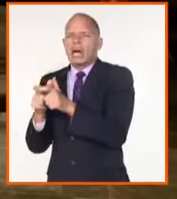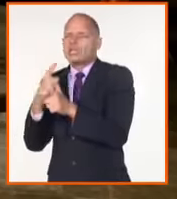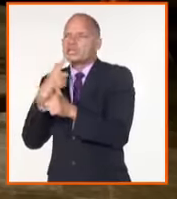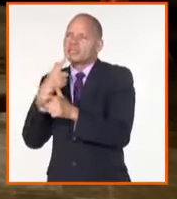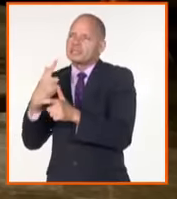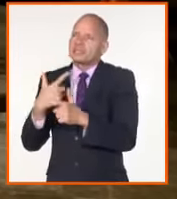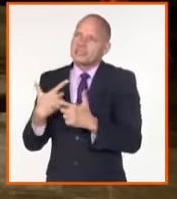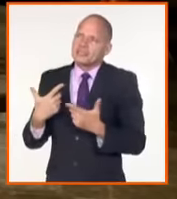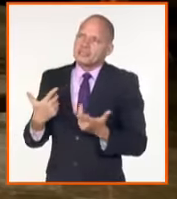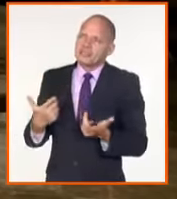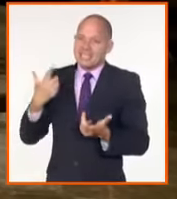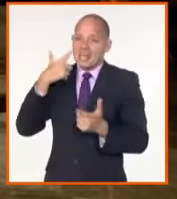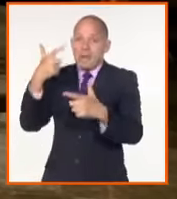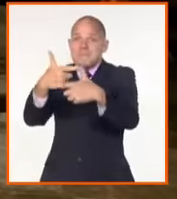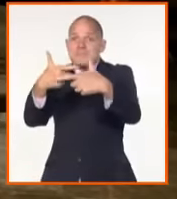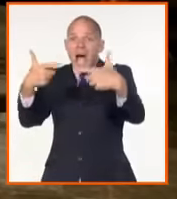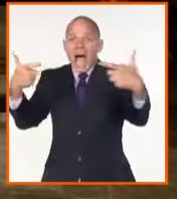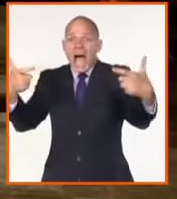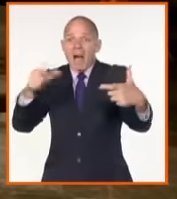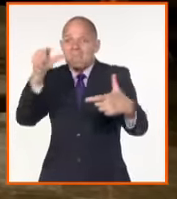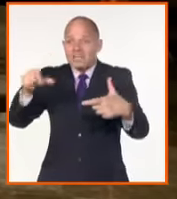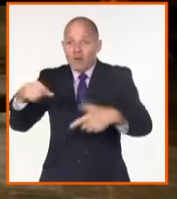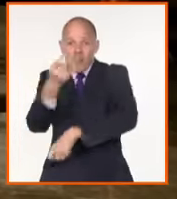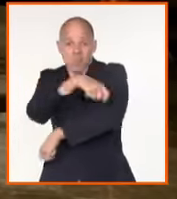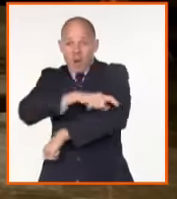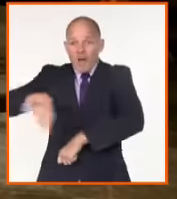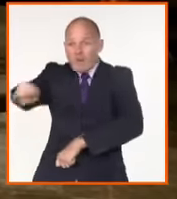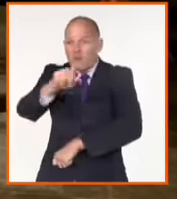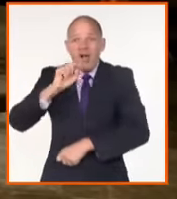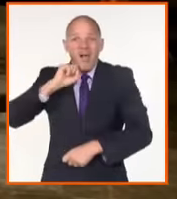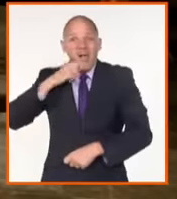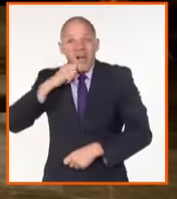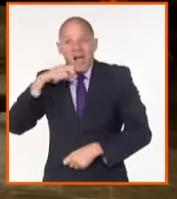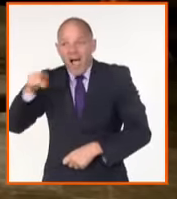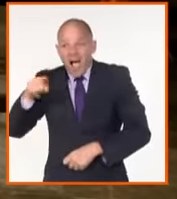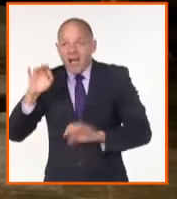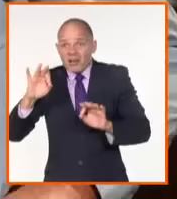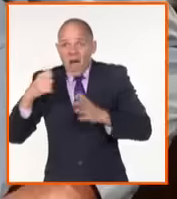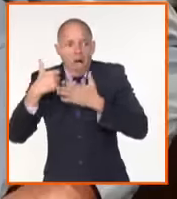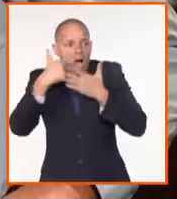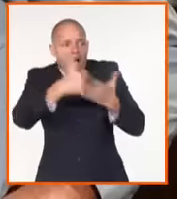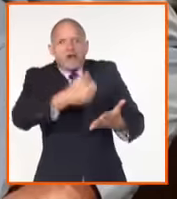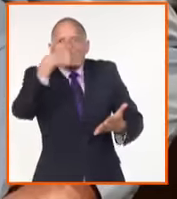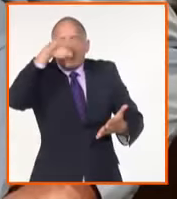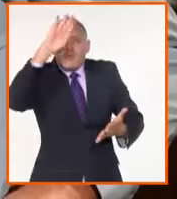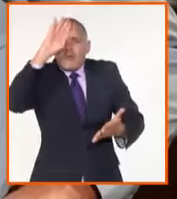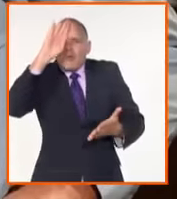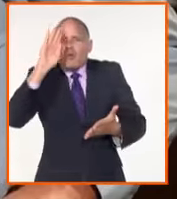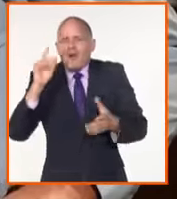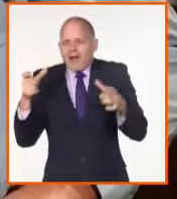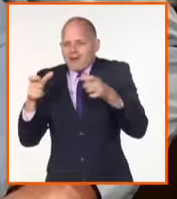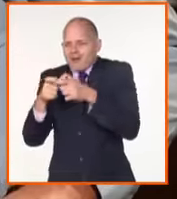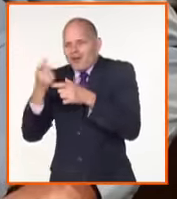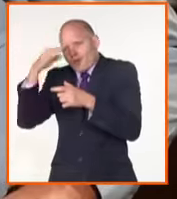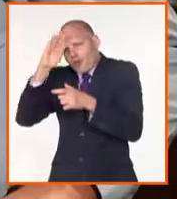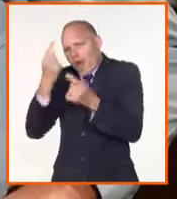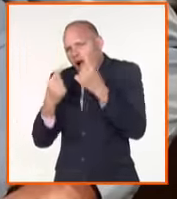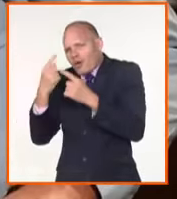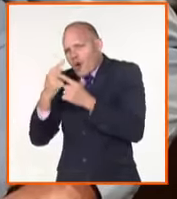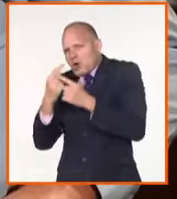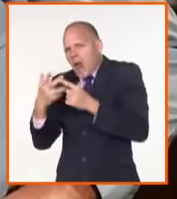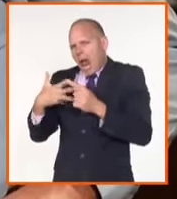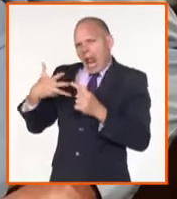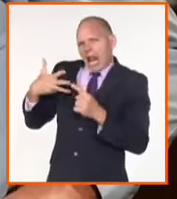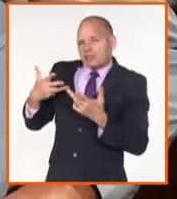norteamericano solidario con Cuba. Nunca se me olvidará, un sábado por la noche, en una institución pública, más